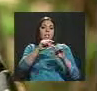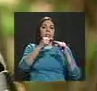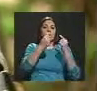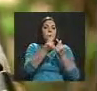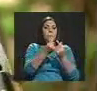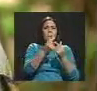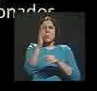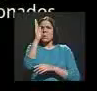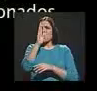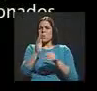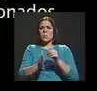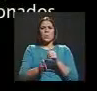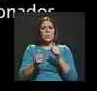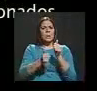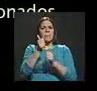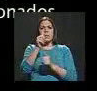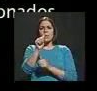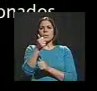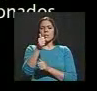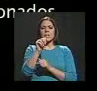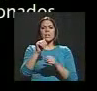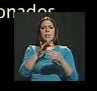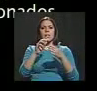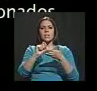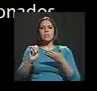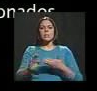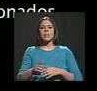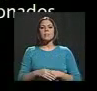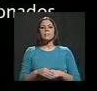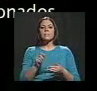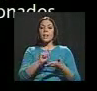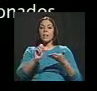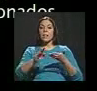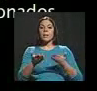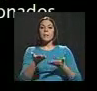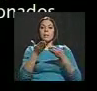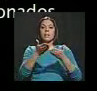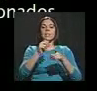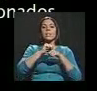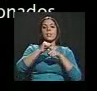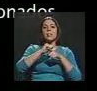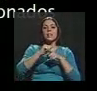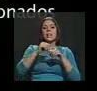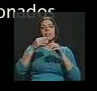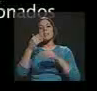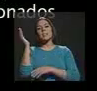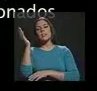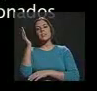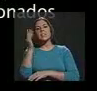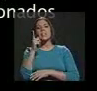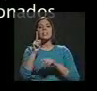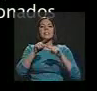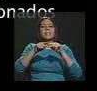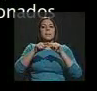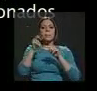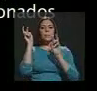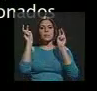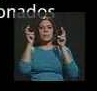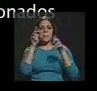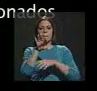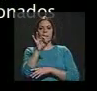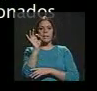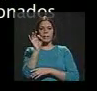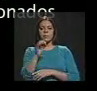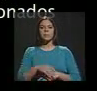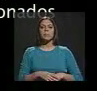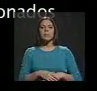de 10 alumnos La Academia ofrece talleres charlas y actividades dependiendo de la temática elegida y son impartidas